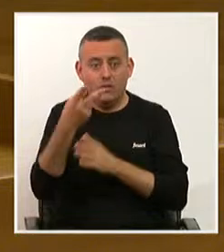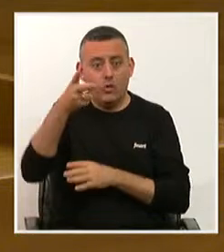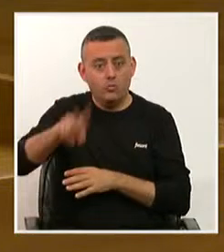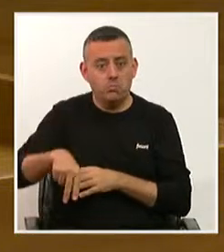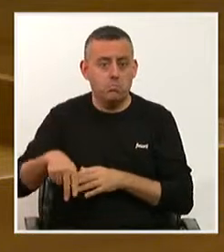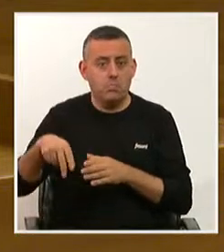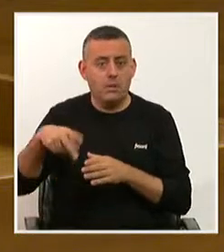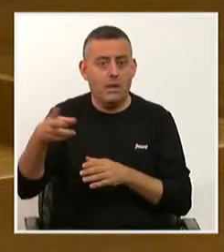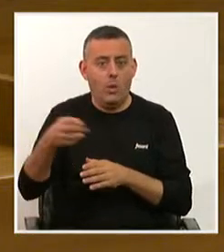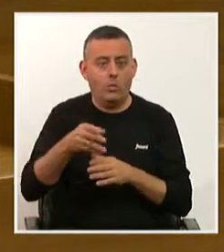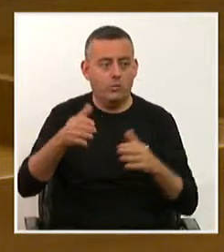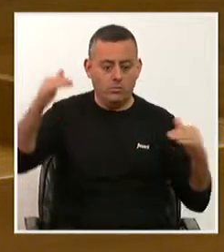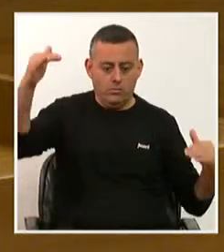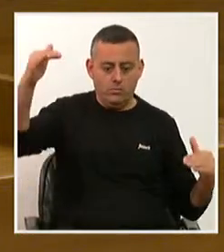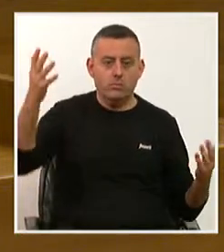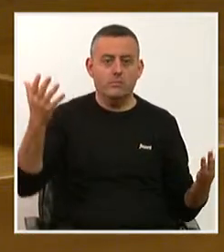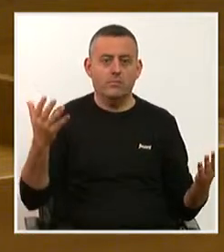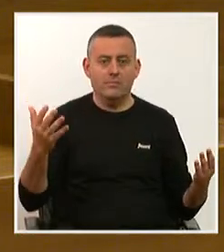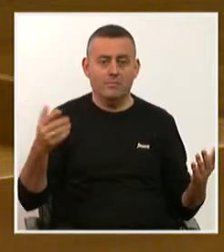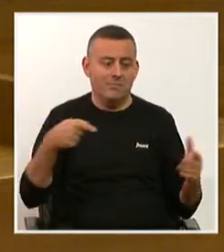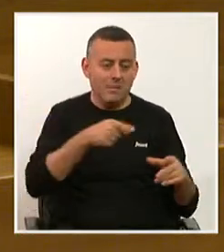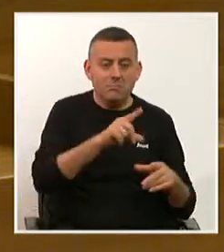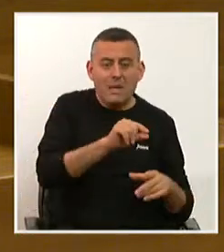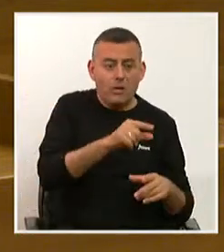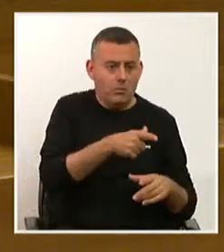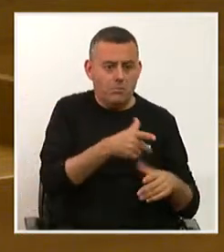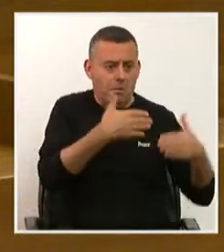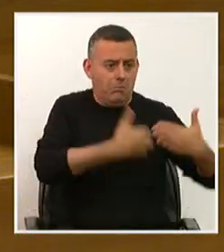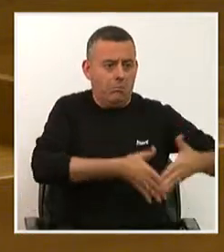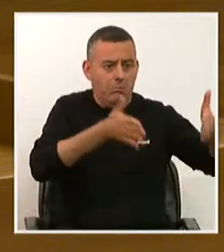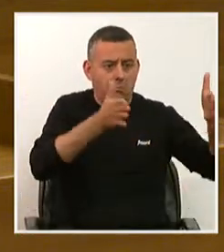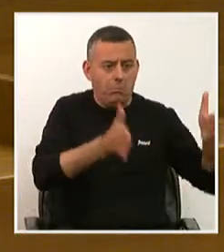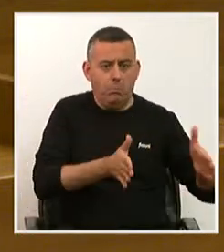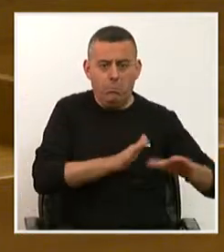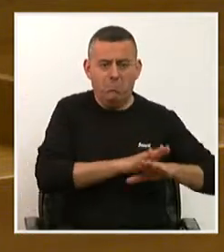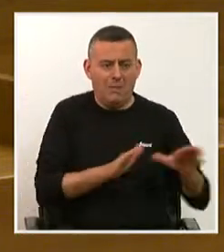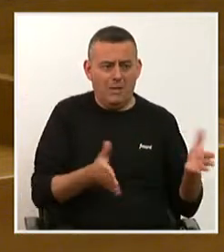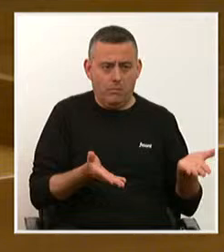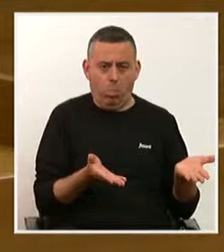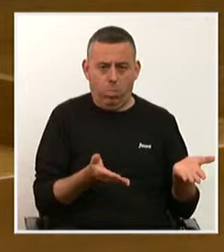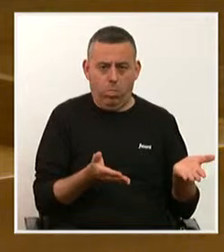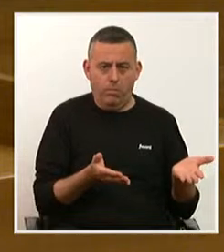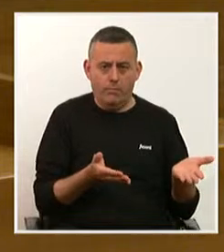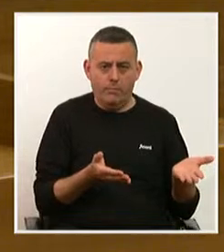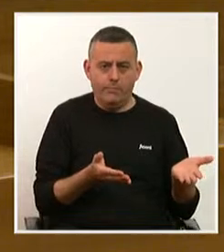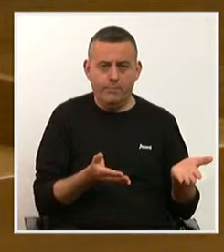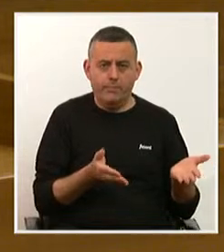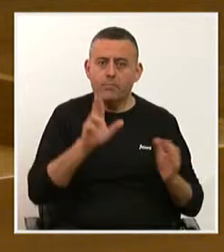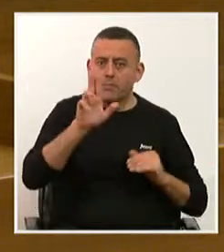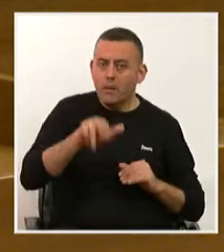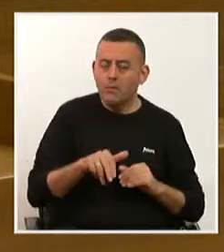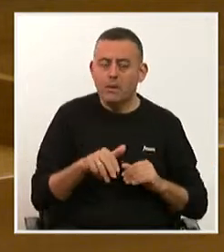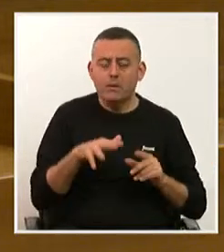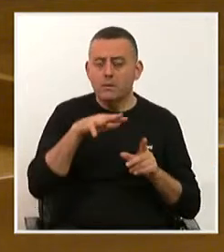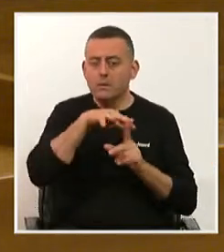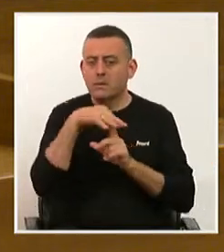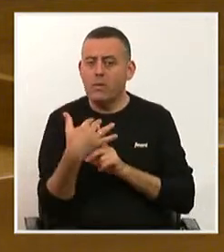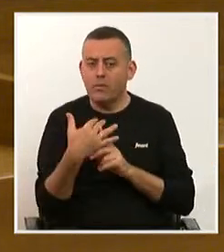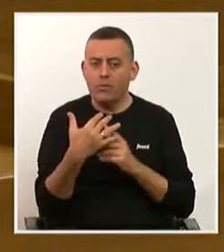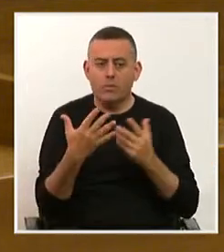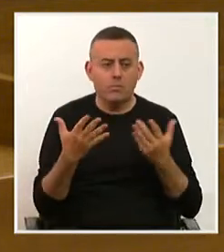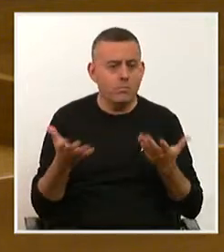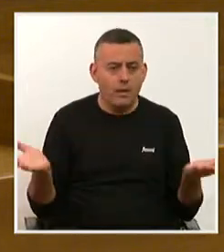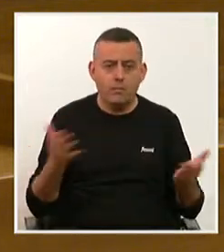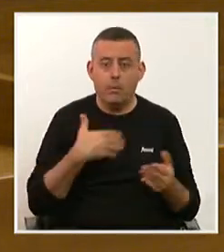tambir con diverses conici que reun municipi con que tension y la situación que es una zona